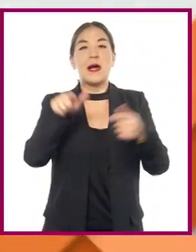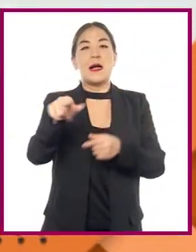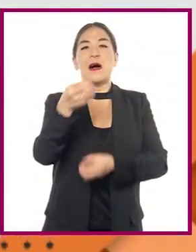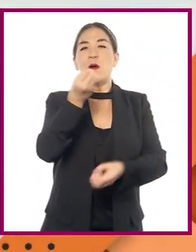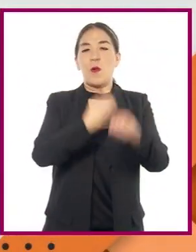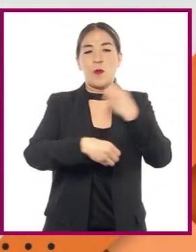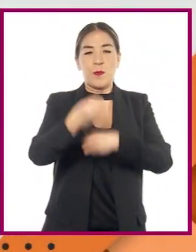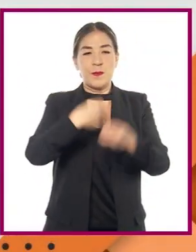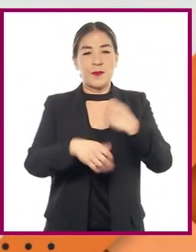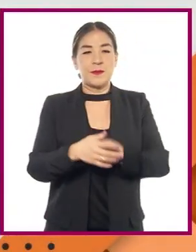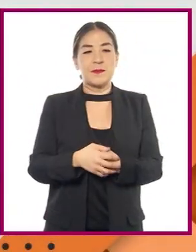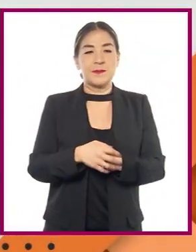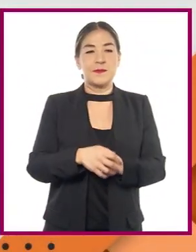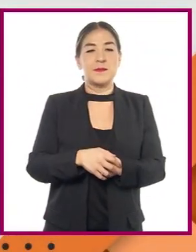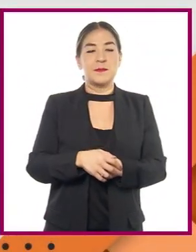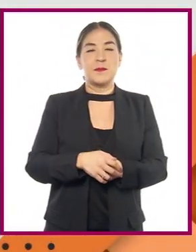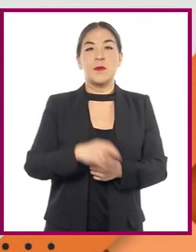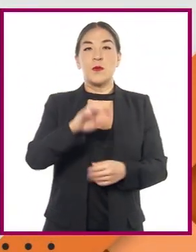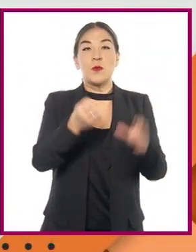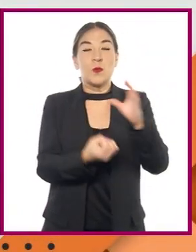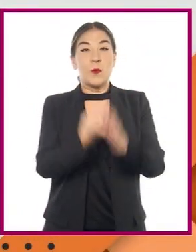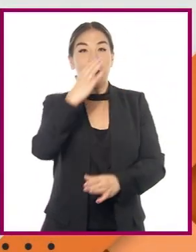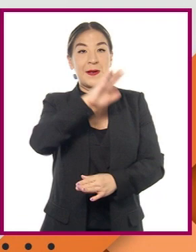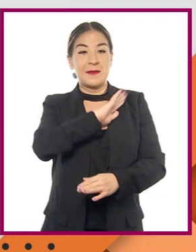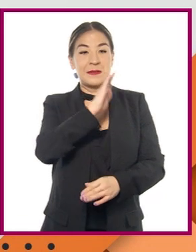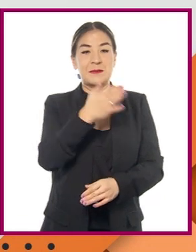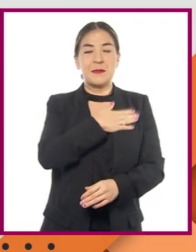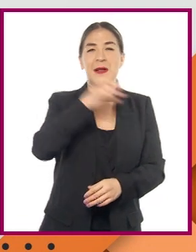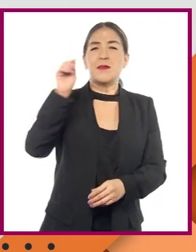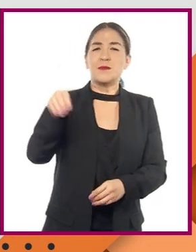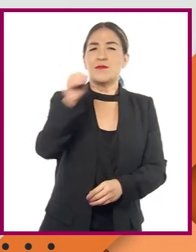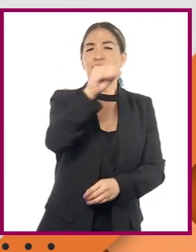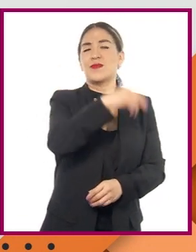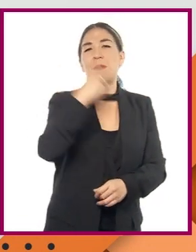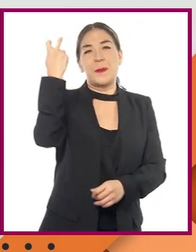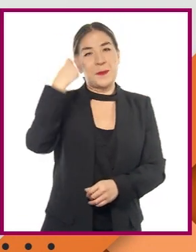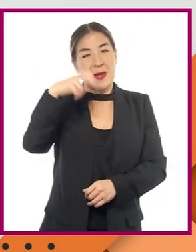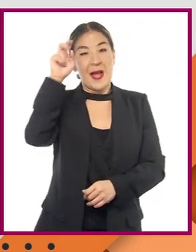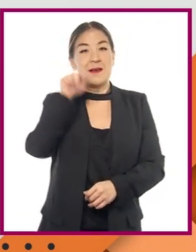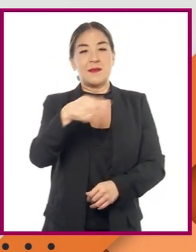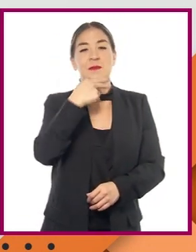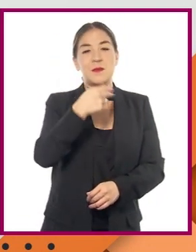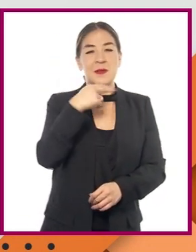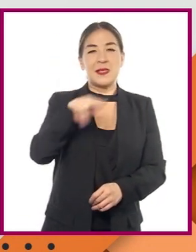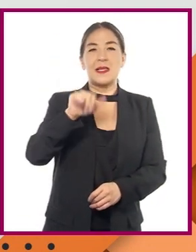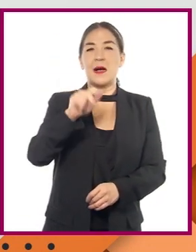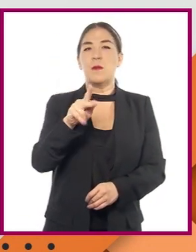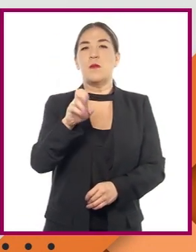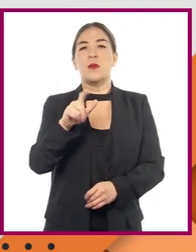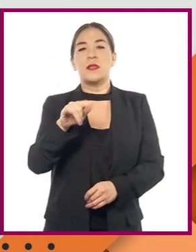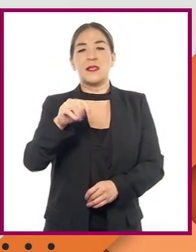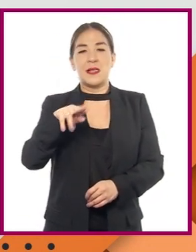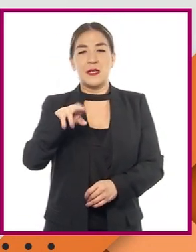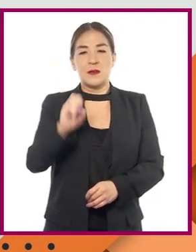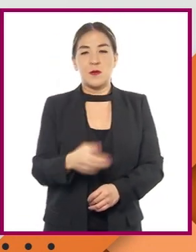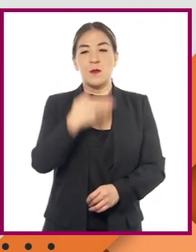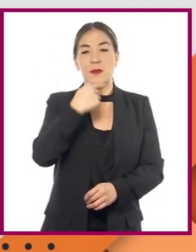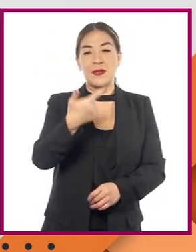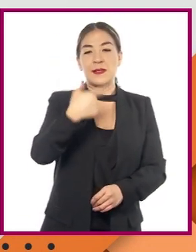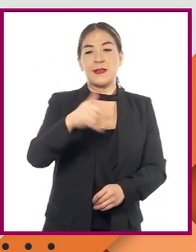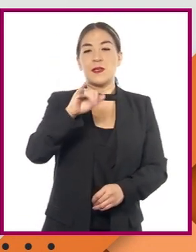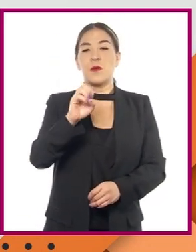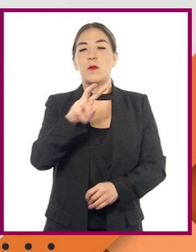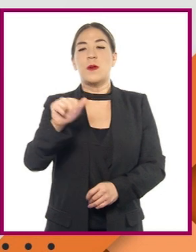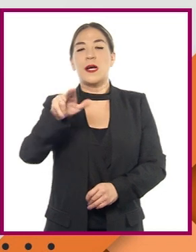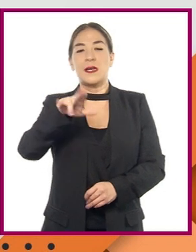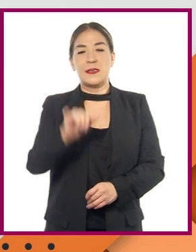como Viaje a la Nueva España, escrito por el viajero de origen napolitano Giovanni Francesco Gemelli